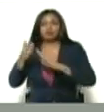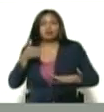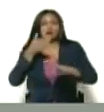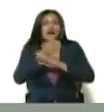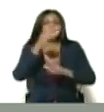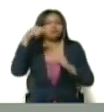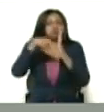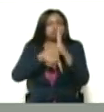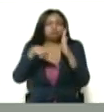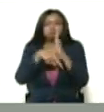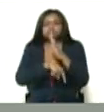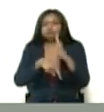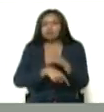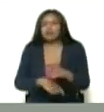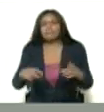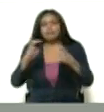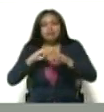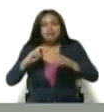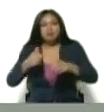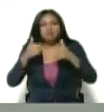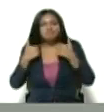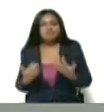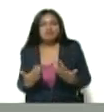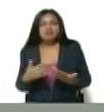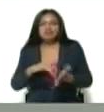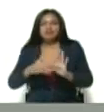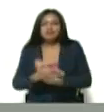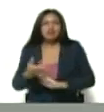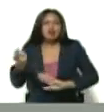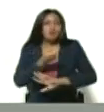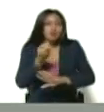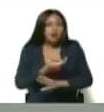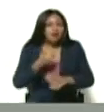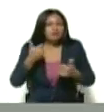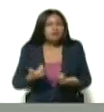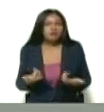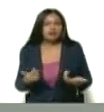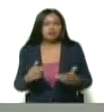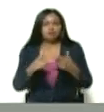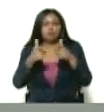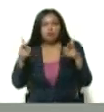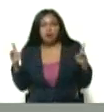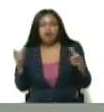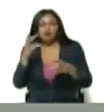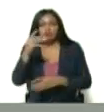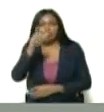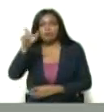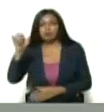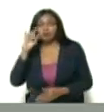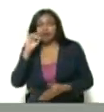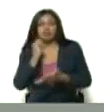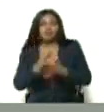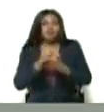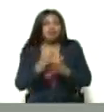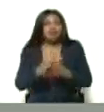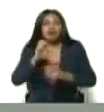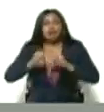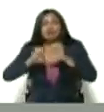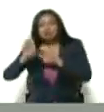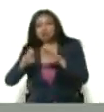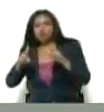más a fondo a investigar, a buscar y ampliar el número de pruebas